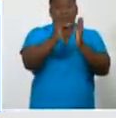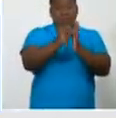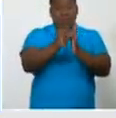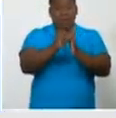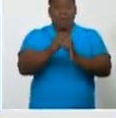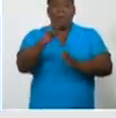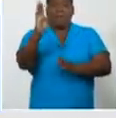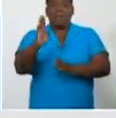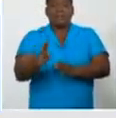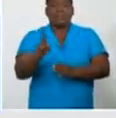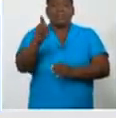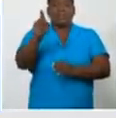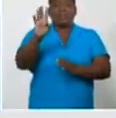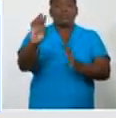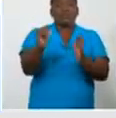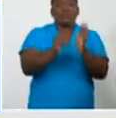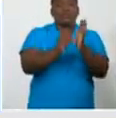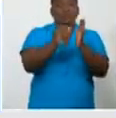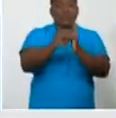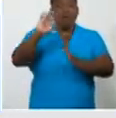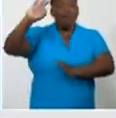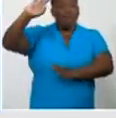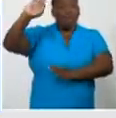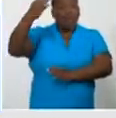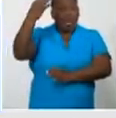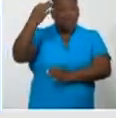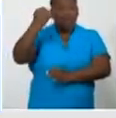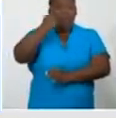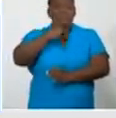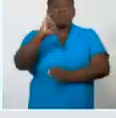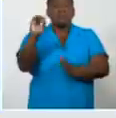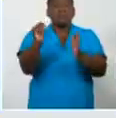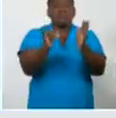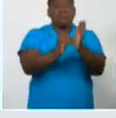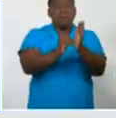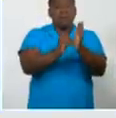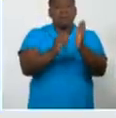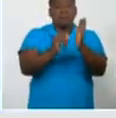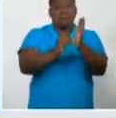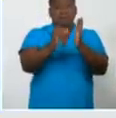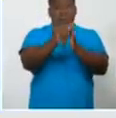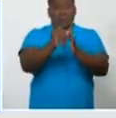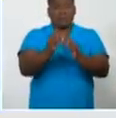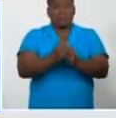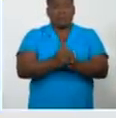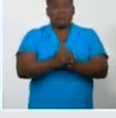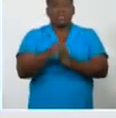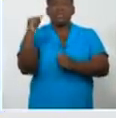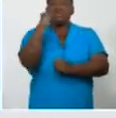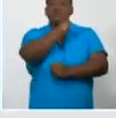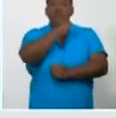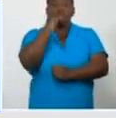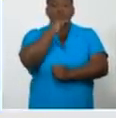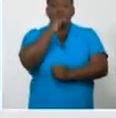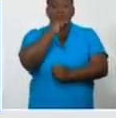casi 14 millones, Francia con más de 6.000 y Rusia con